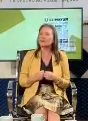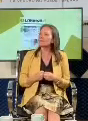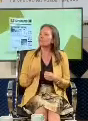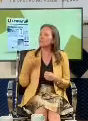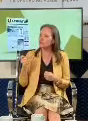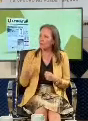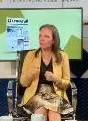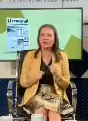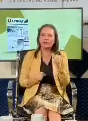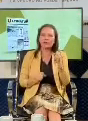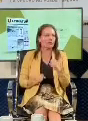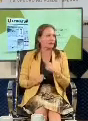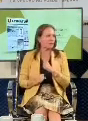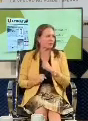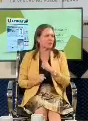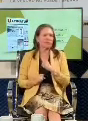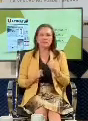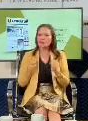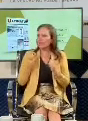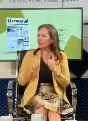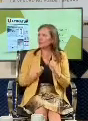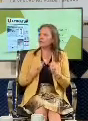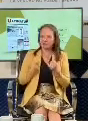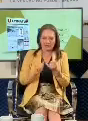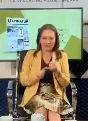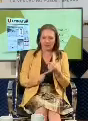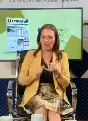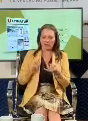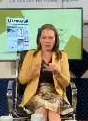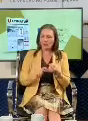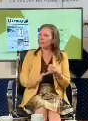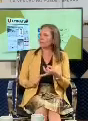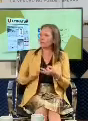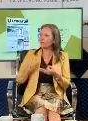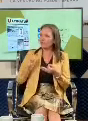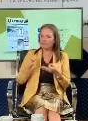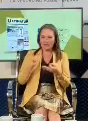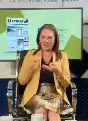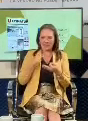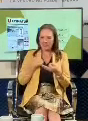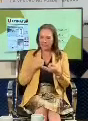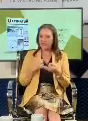Nuestra parte espiritual, porque no la tocamos. Sí. Yo venía tocando la parte del cuerpo, la parte